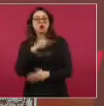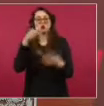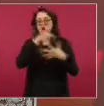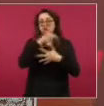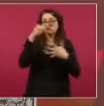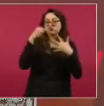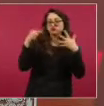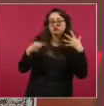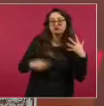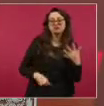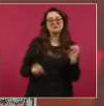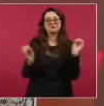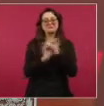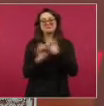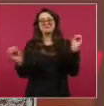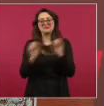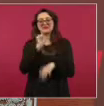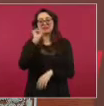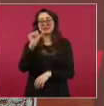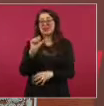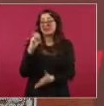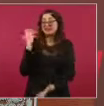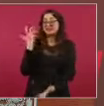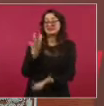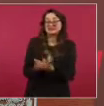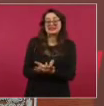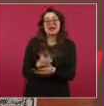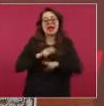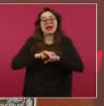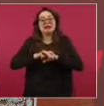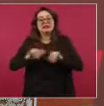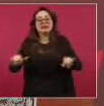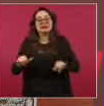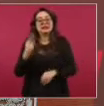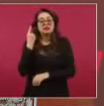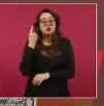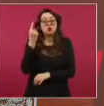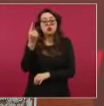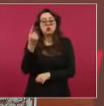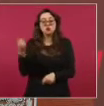salario, ni un día de descanso remunerado,